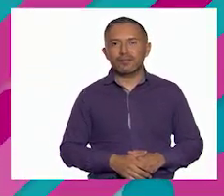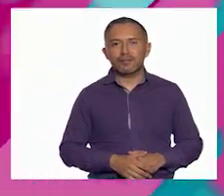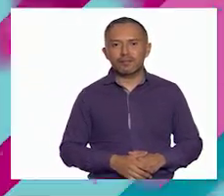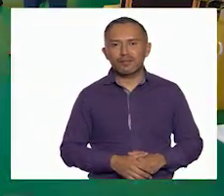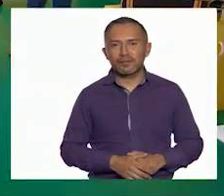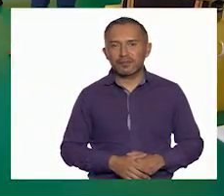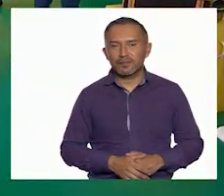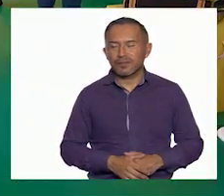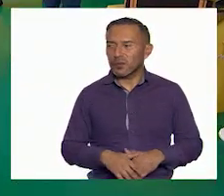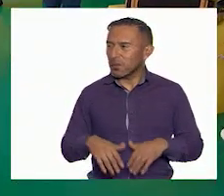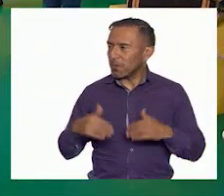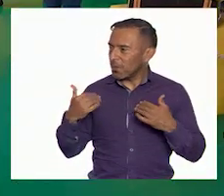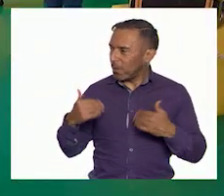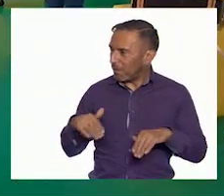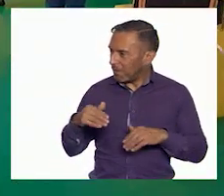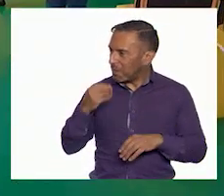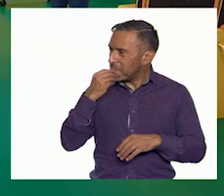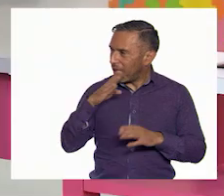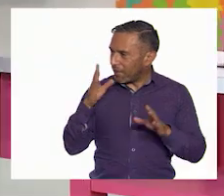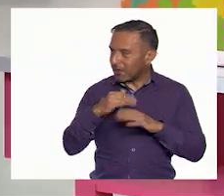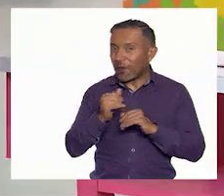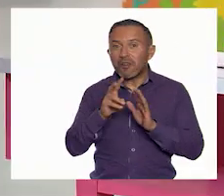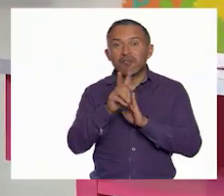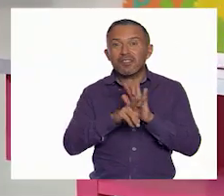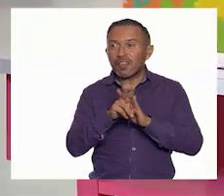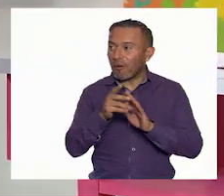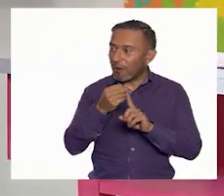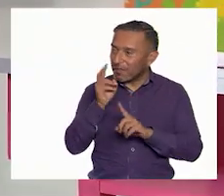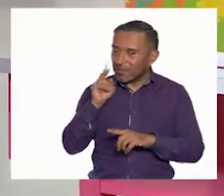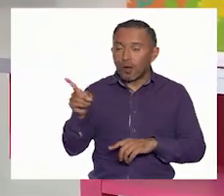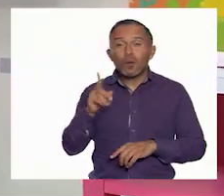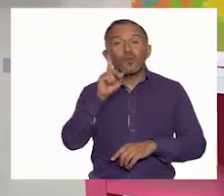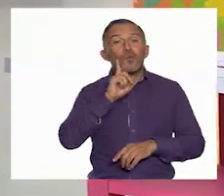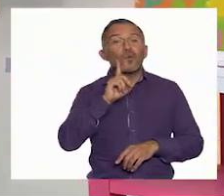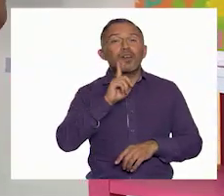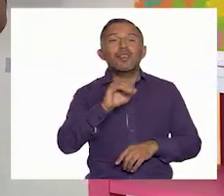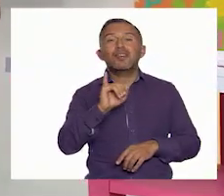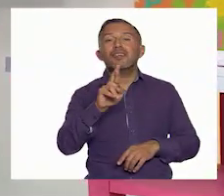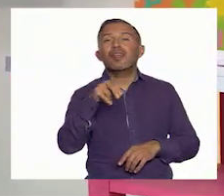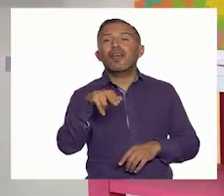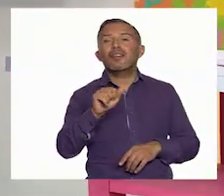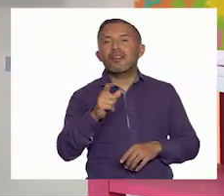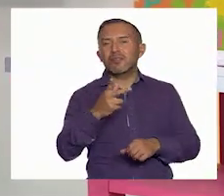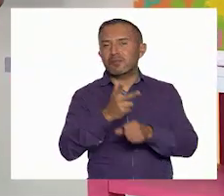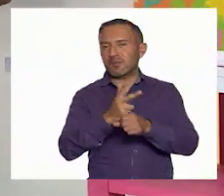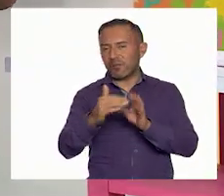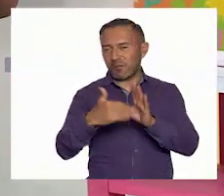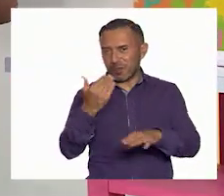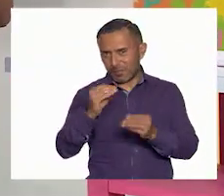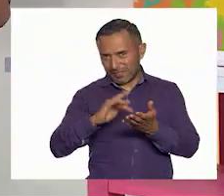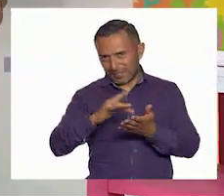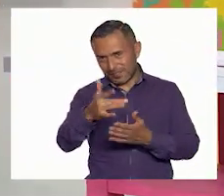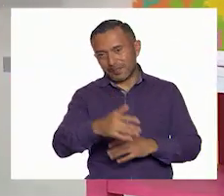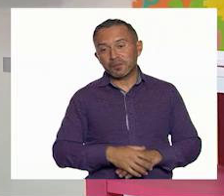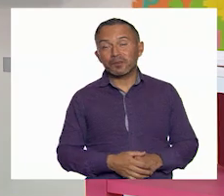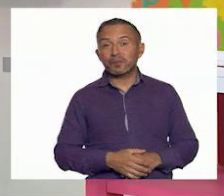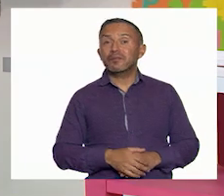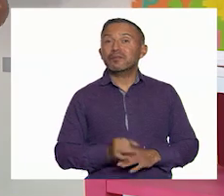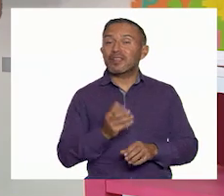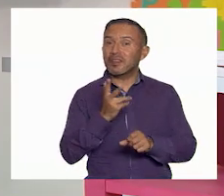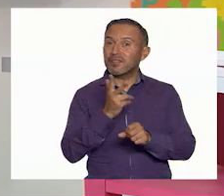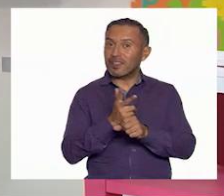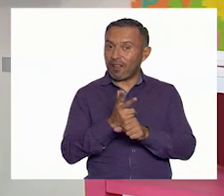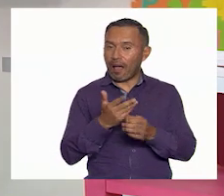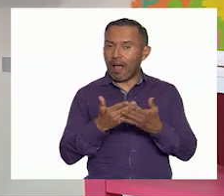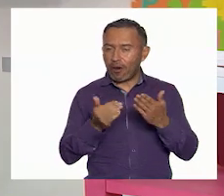Ay, qué entretenido. ¿Qué te pareció esa cápsula? Muchas gracias, señora Irene, por esta cápsula que usted nos mandó. Con esta cápsula vamos a sacar